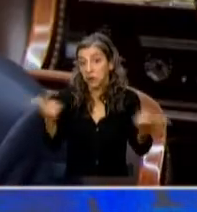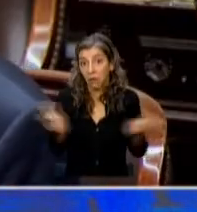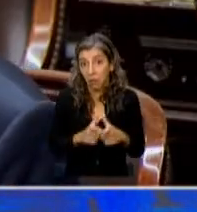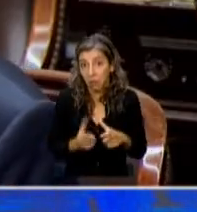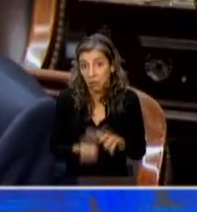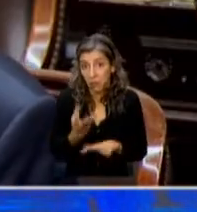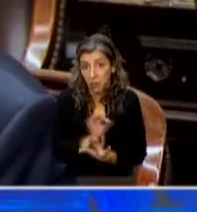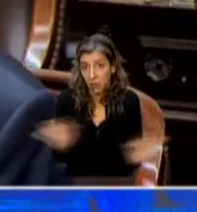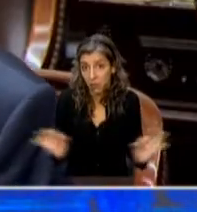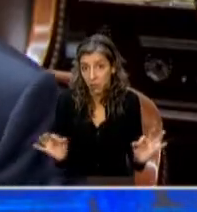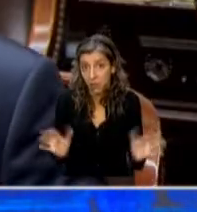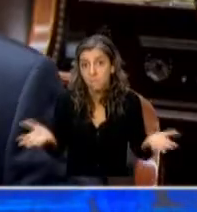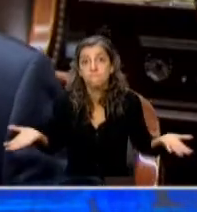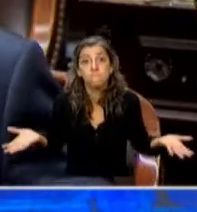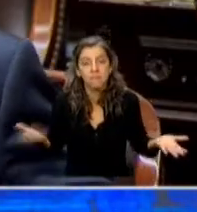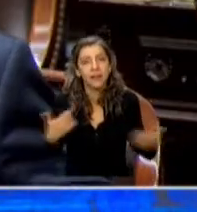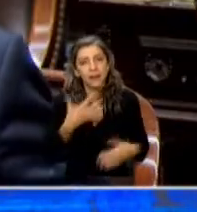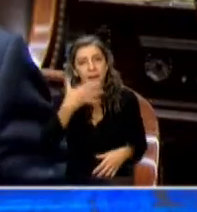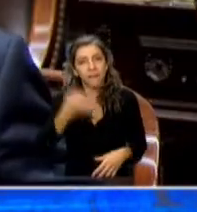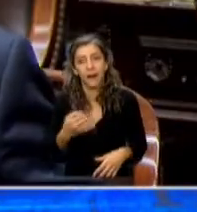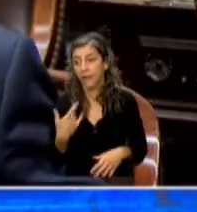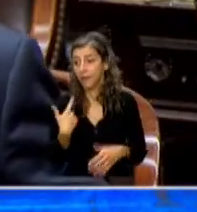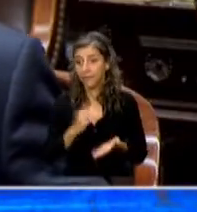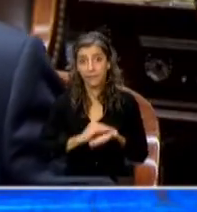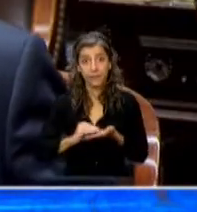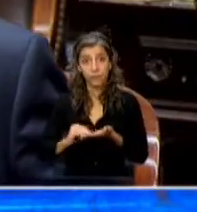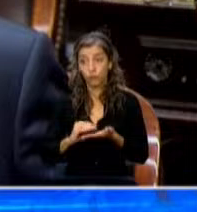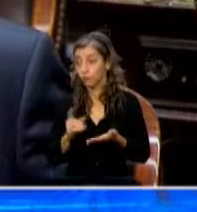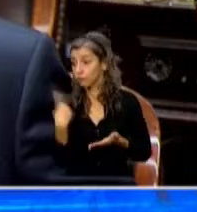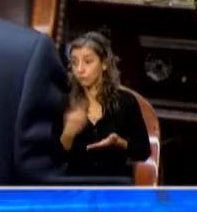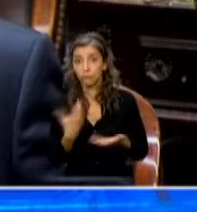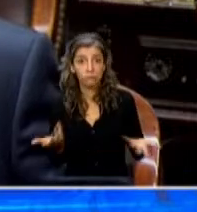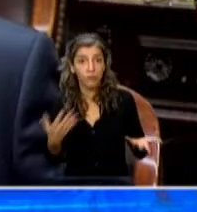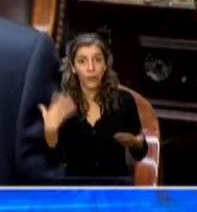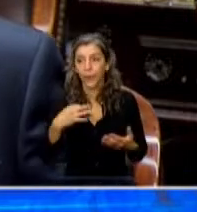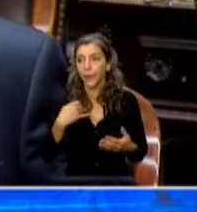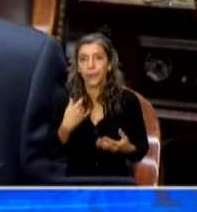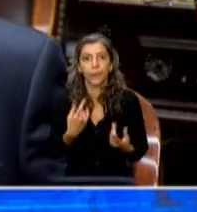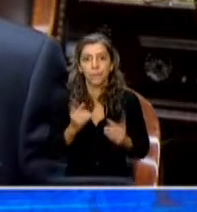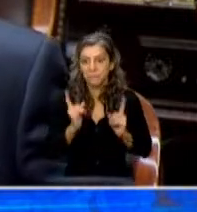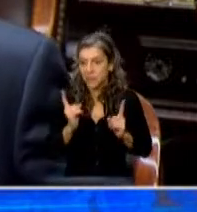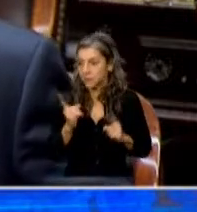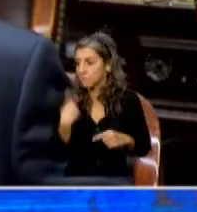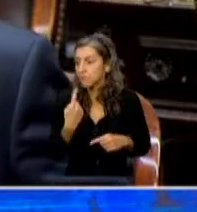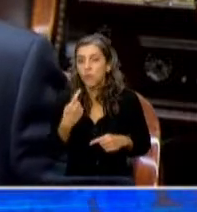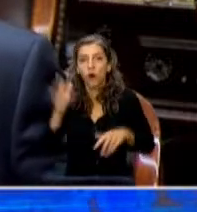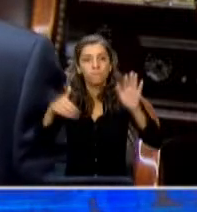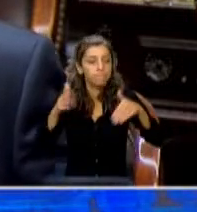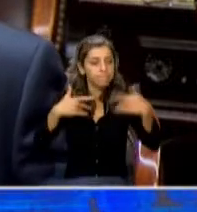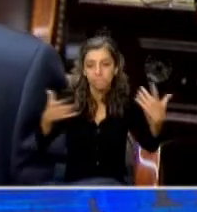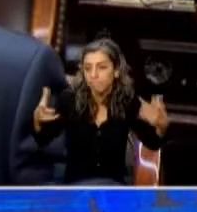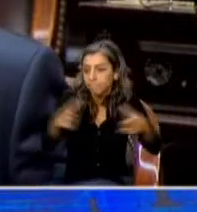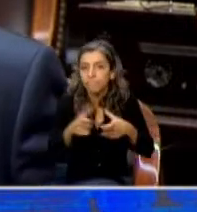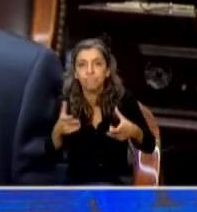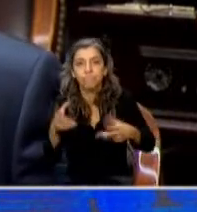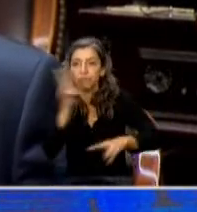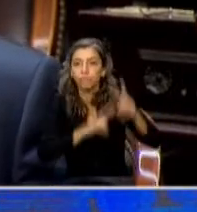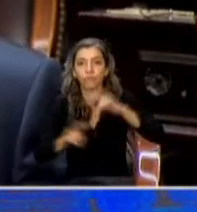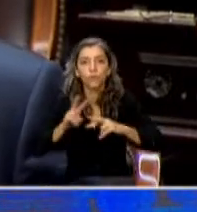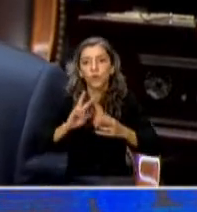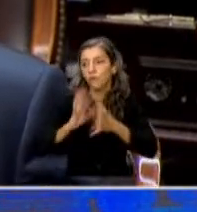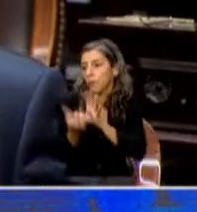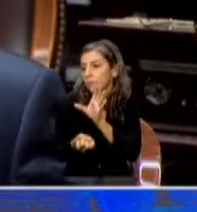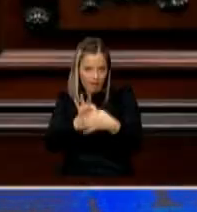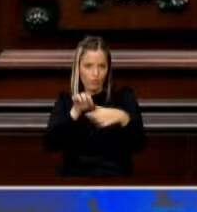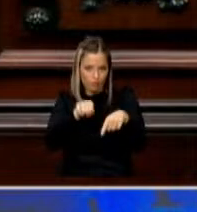gobierno del Frente de Todos futuro a partir de diciembre y qué medidas adoptaría